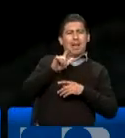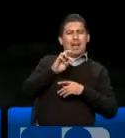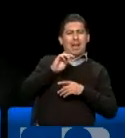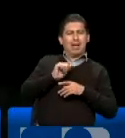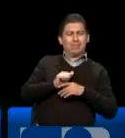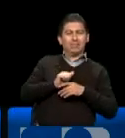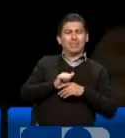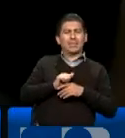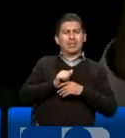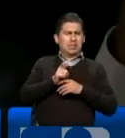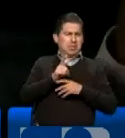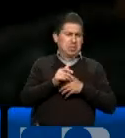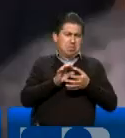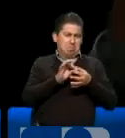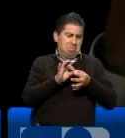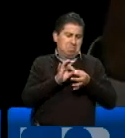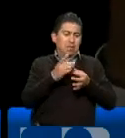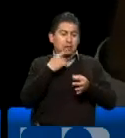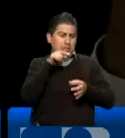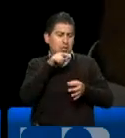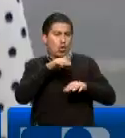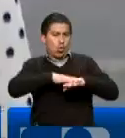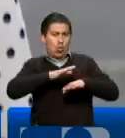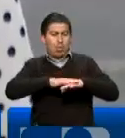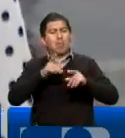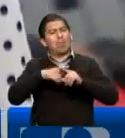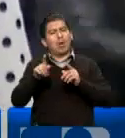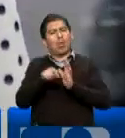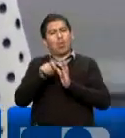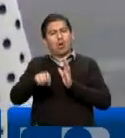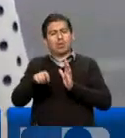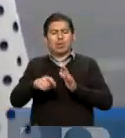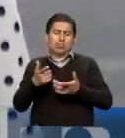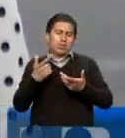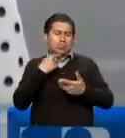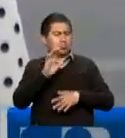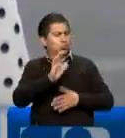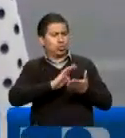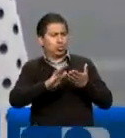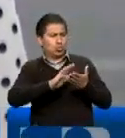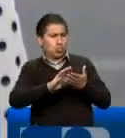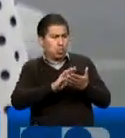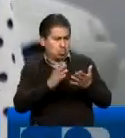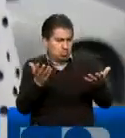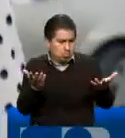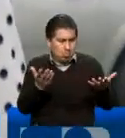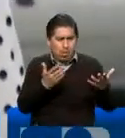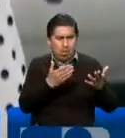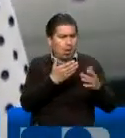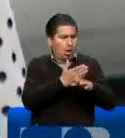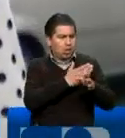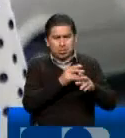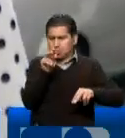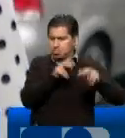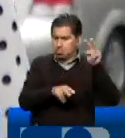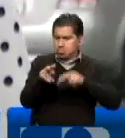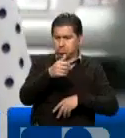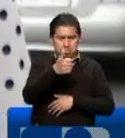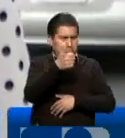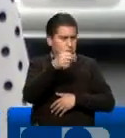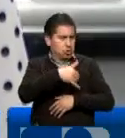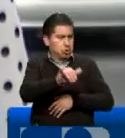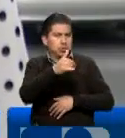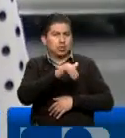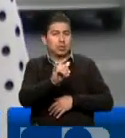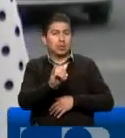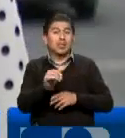y su exasistente Laura Terán. Ellos, por el contrario, le solicitan a la jueza que declare válido todo lo actuado. Se estima que esta audiencia dure